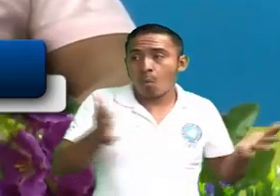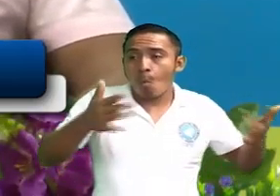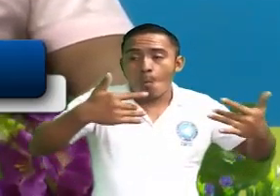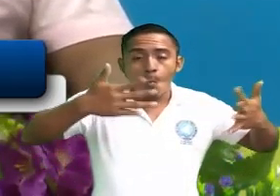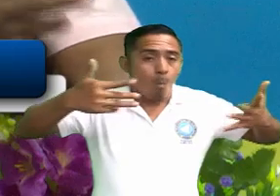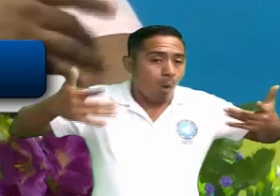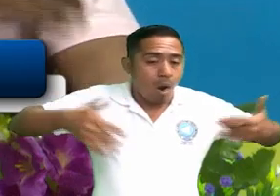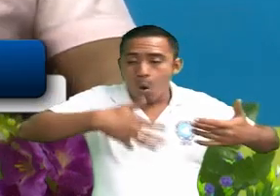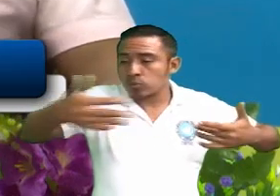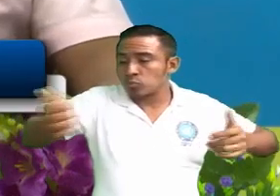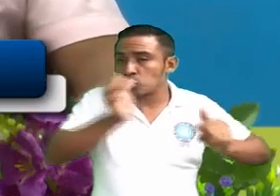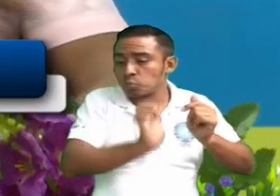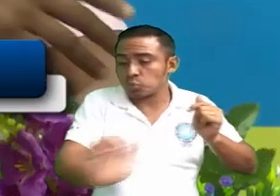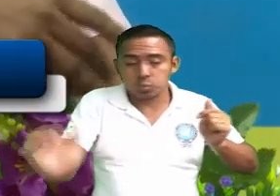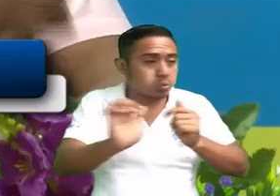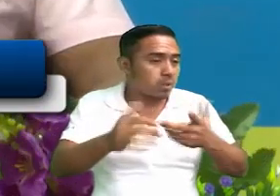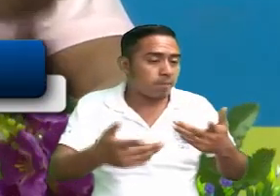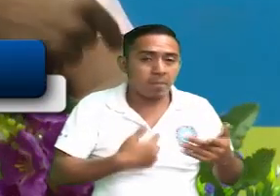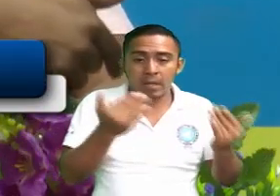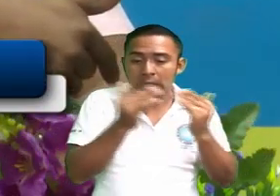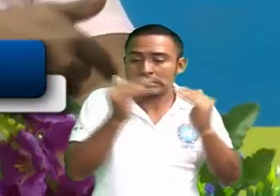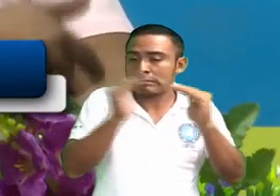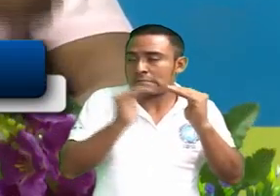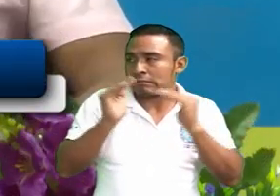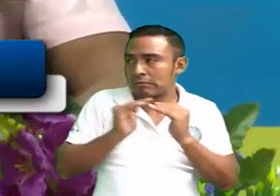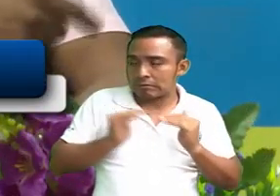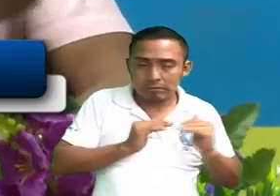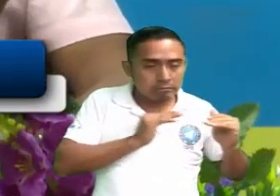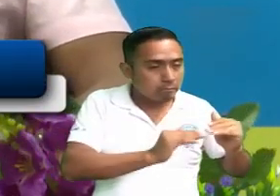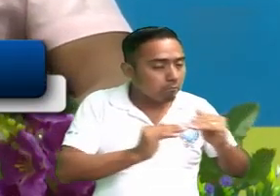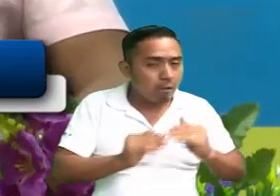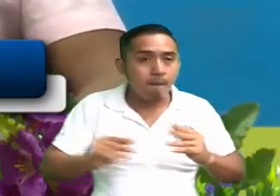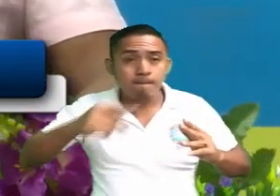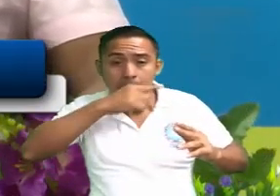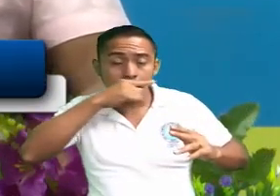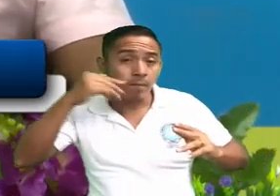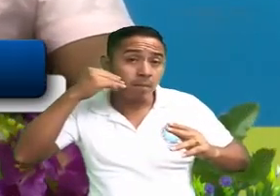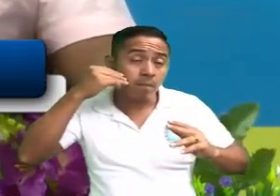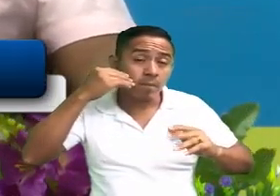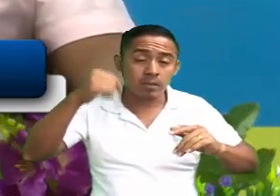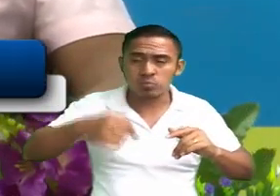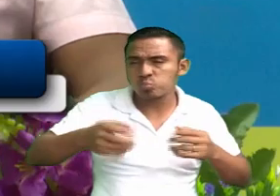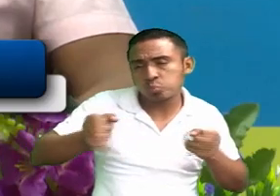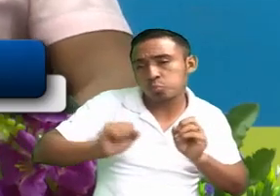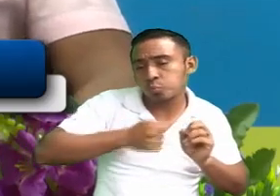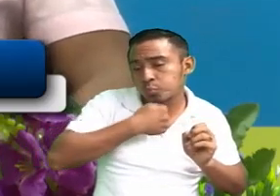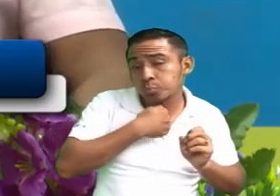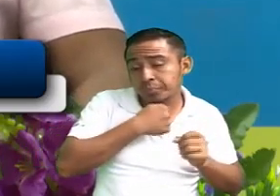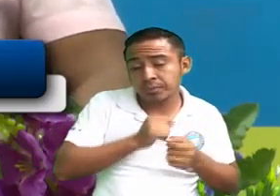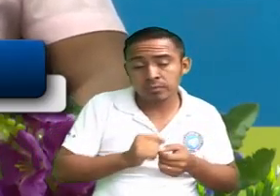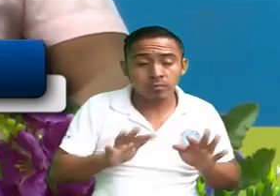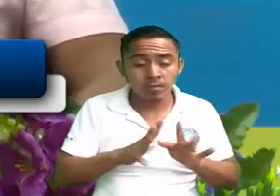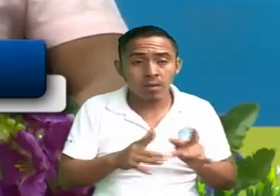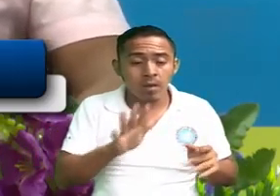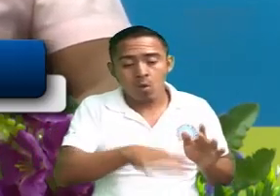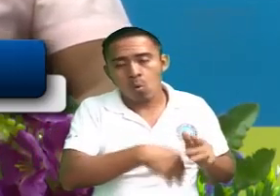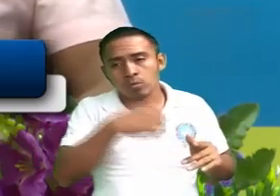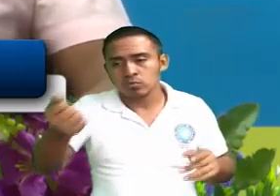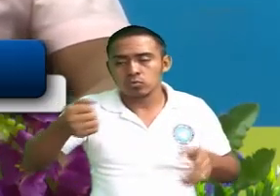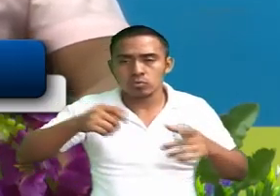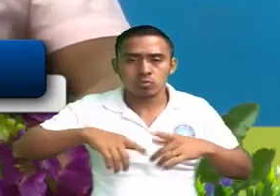ayudar a que el niño hable mejor? Tiene que ver también, licenciada, por ejemplo, si en la casa solo